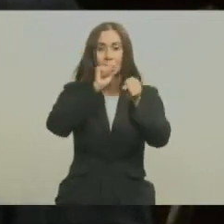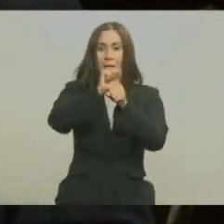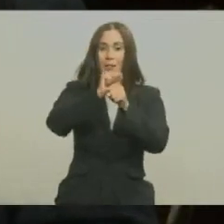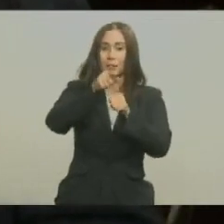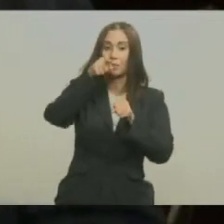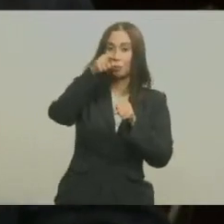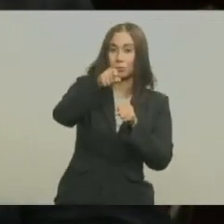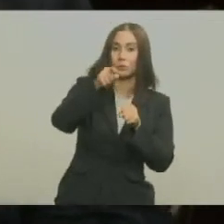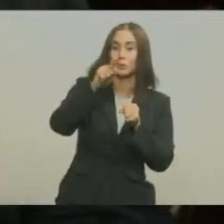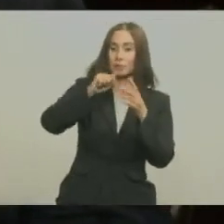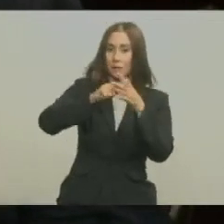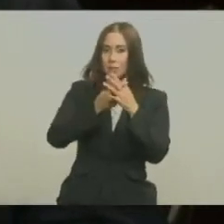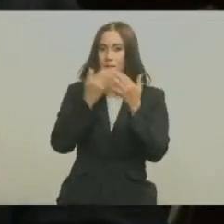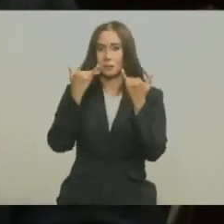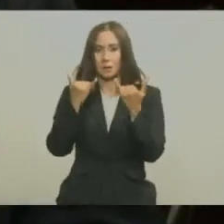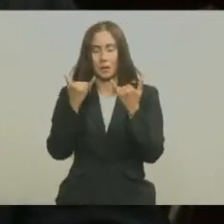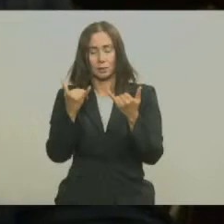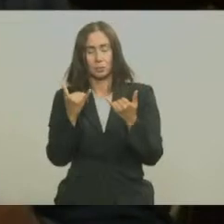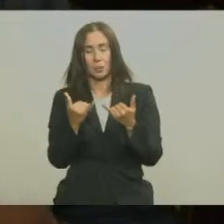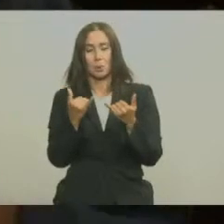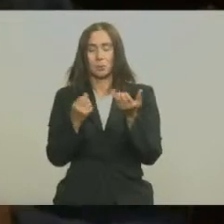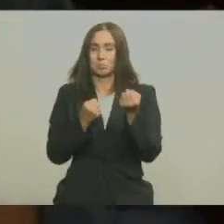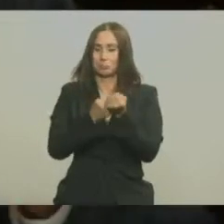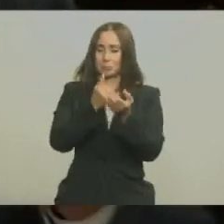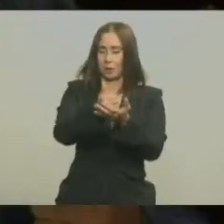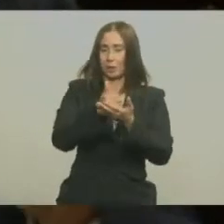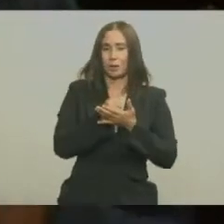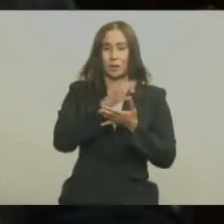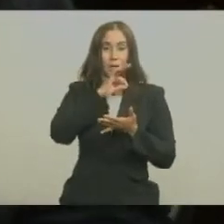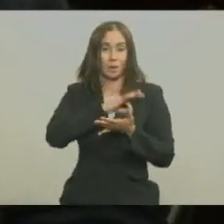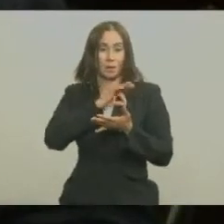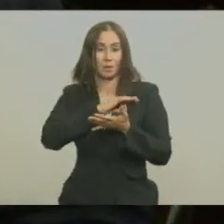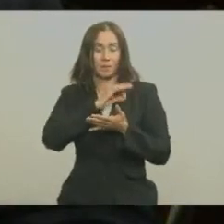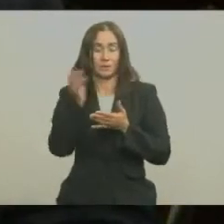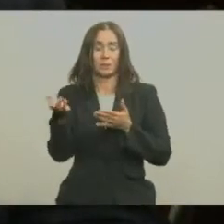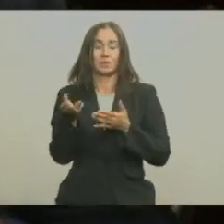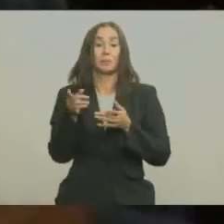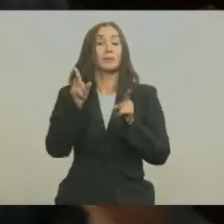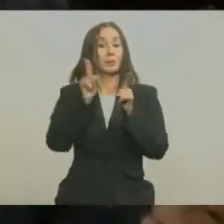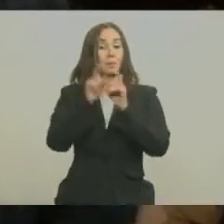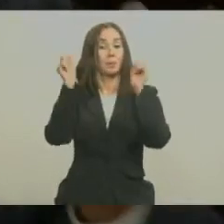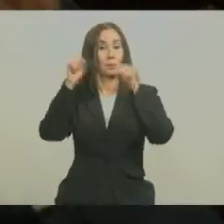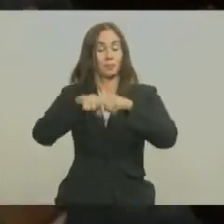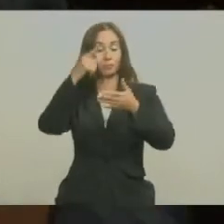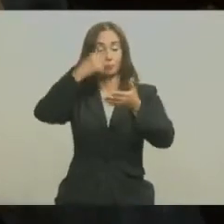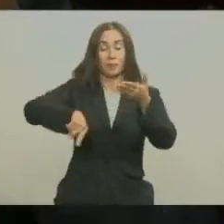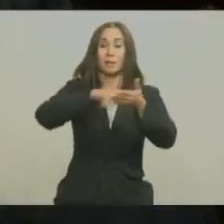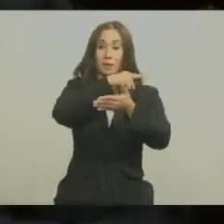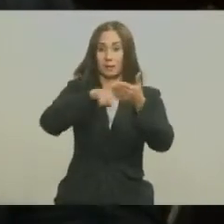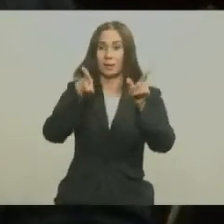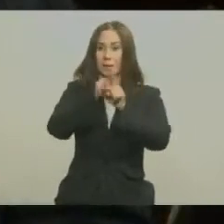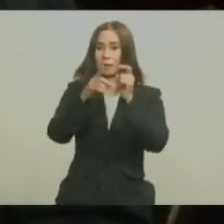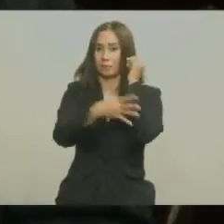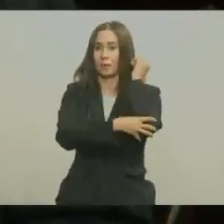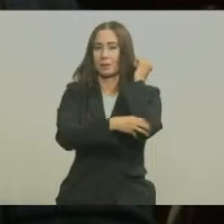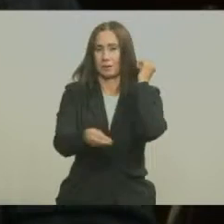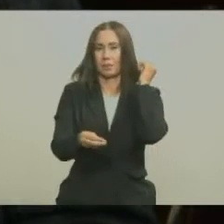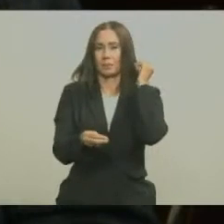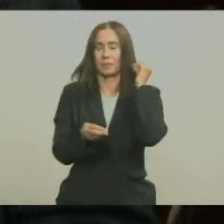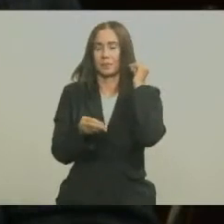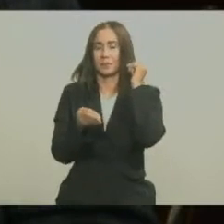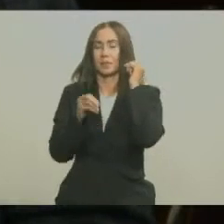que usted viene llevando en el bienestar, de erradicar también la parte de la pobreza, que es lo que contrae este